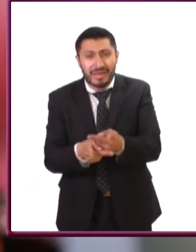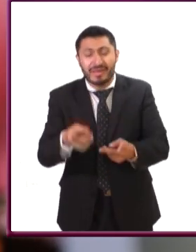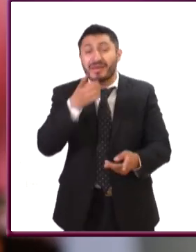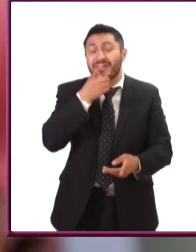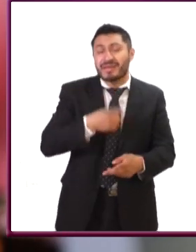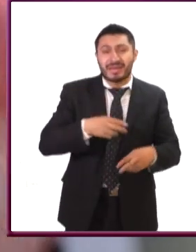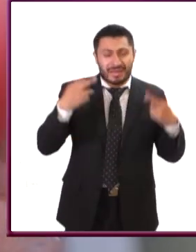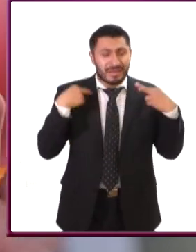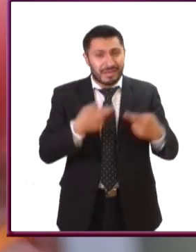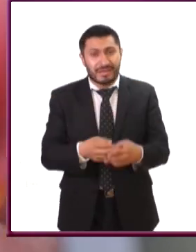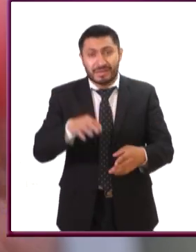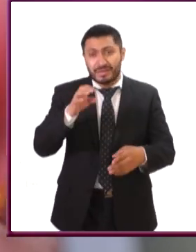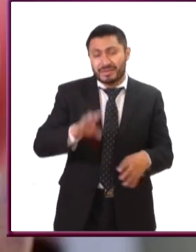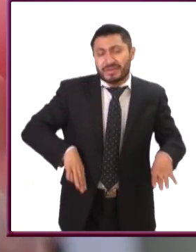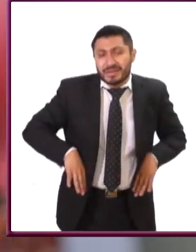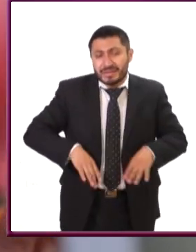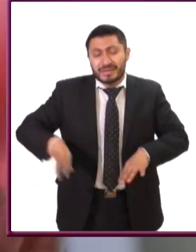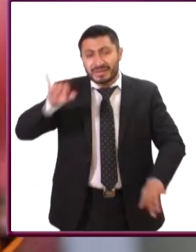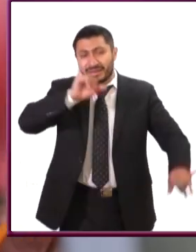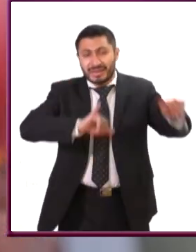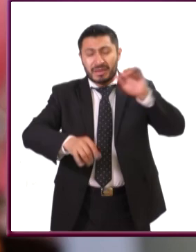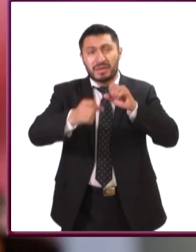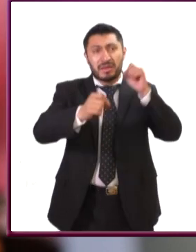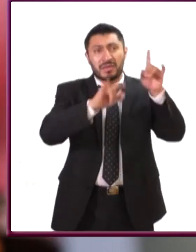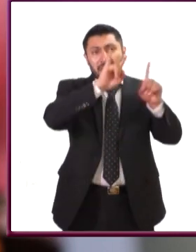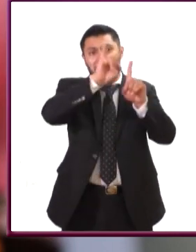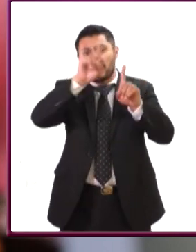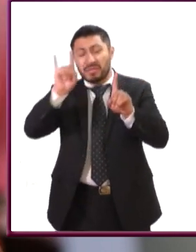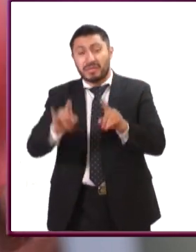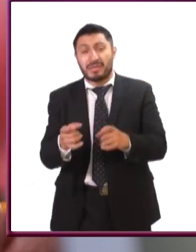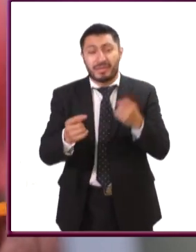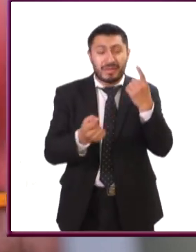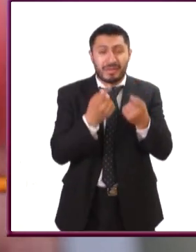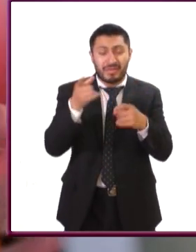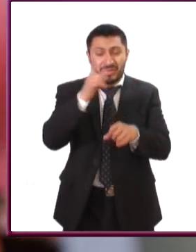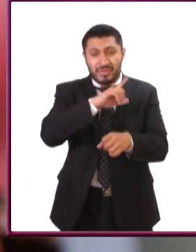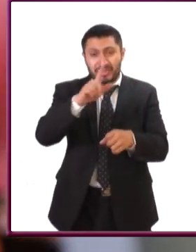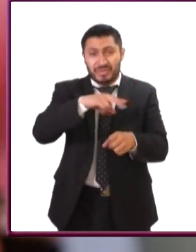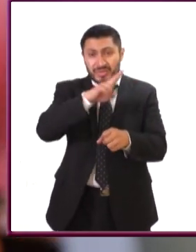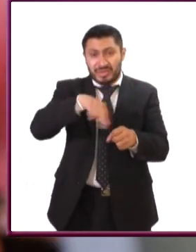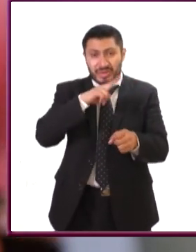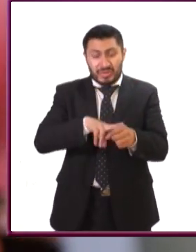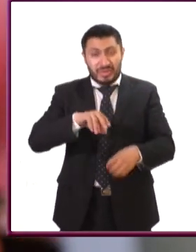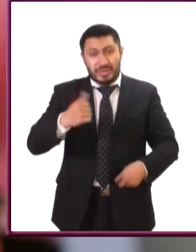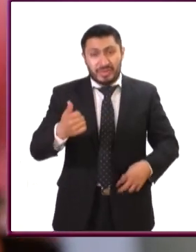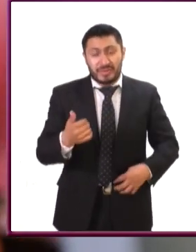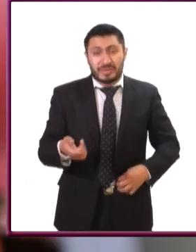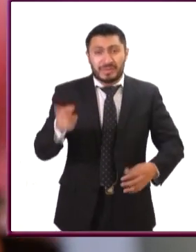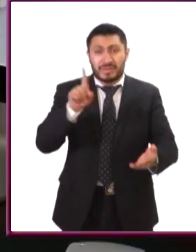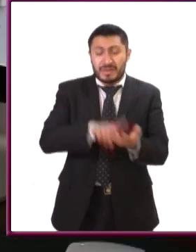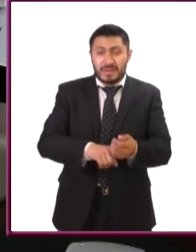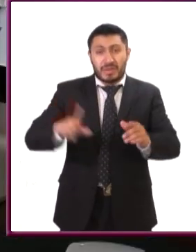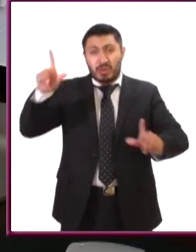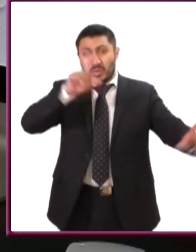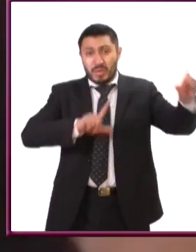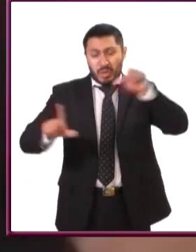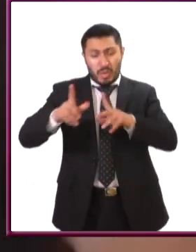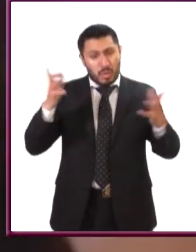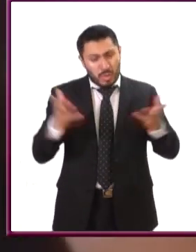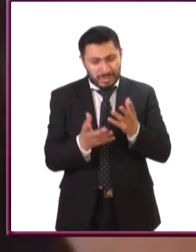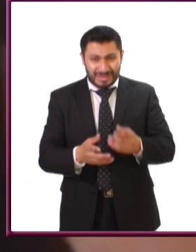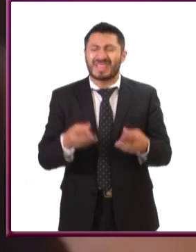el bachillerato, que nos decían que los elementos químicos, unos son naturales y otros son producidos en el laboratorio.